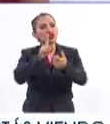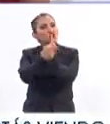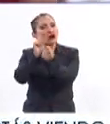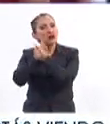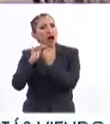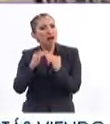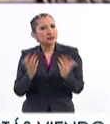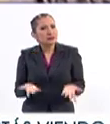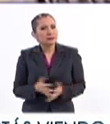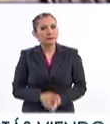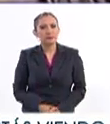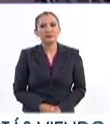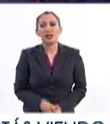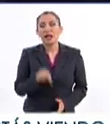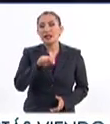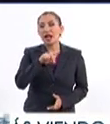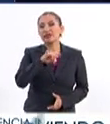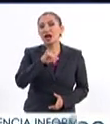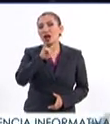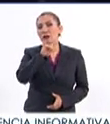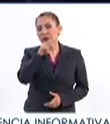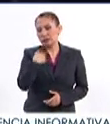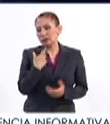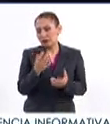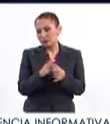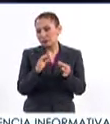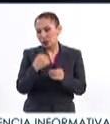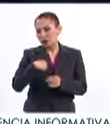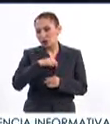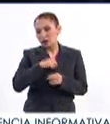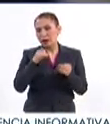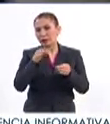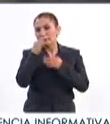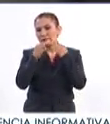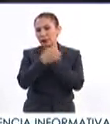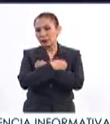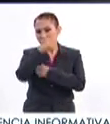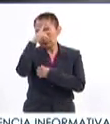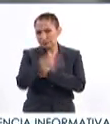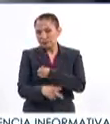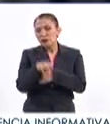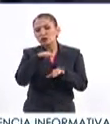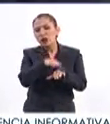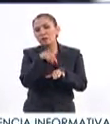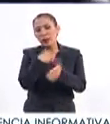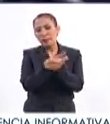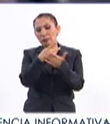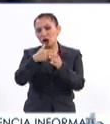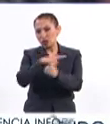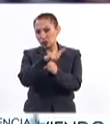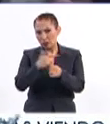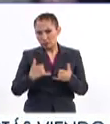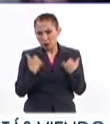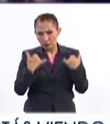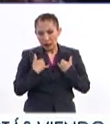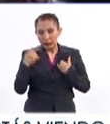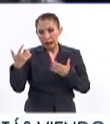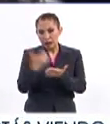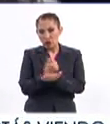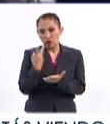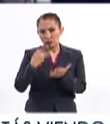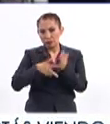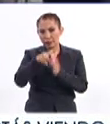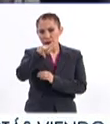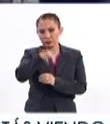de la casa, ¿no? Nadia López platica a la Agencia Informativa de Educación de México acerca del Premio Nacional de la Juventud que ganó